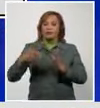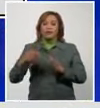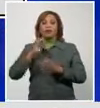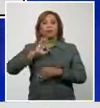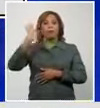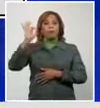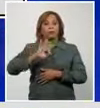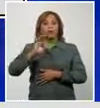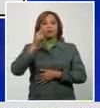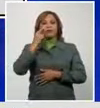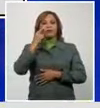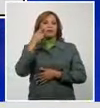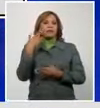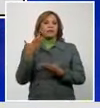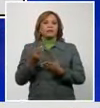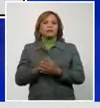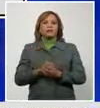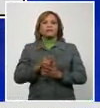ustedes ven